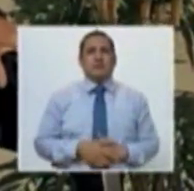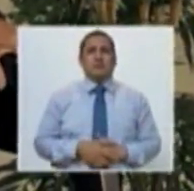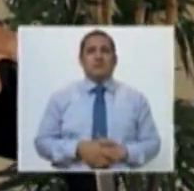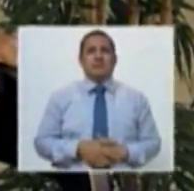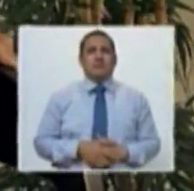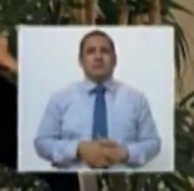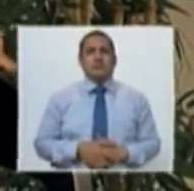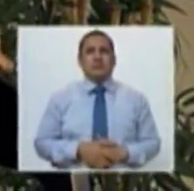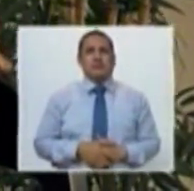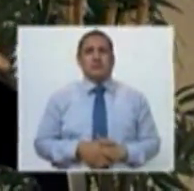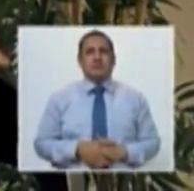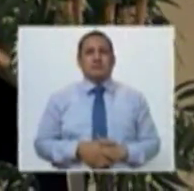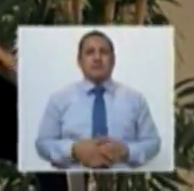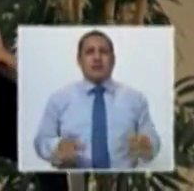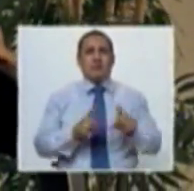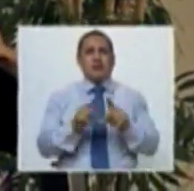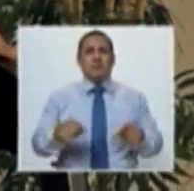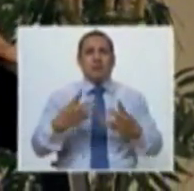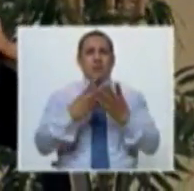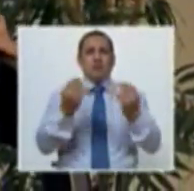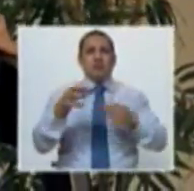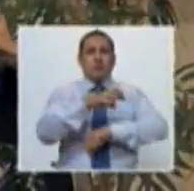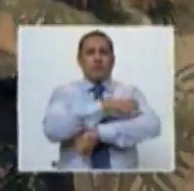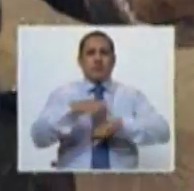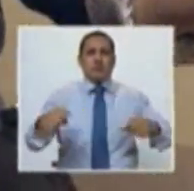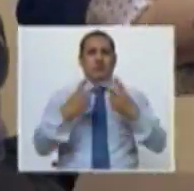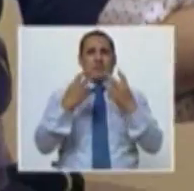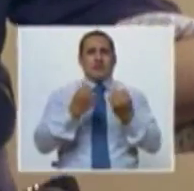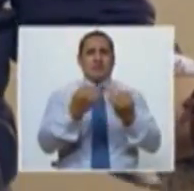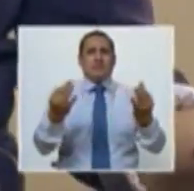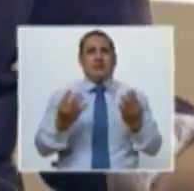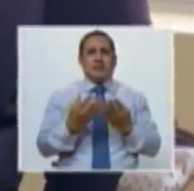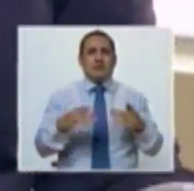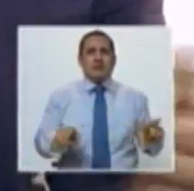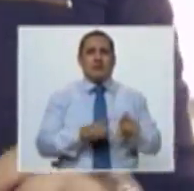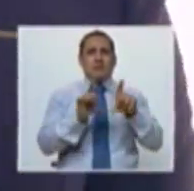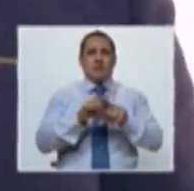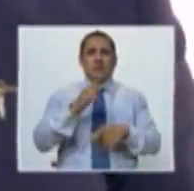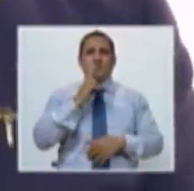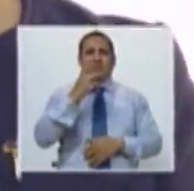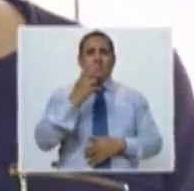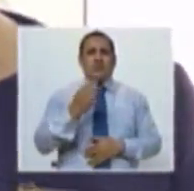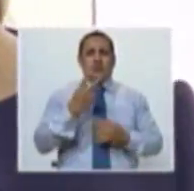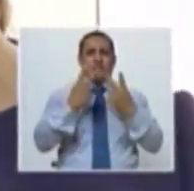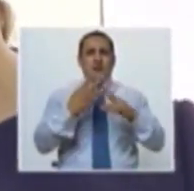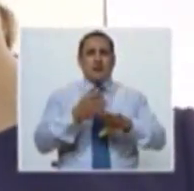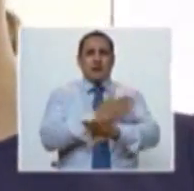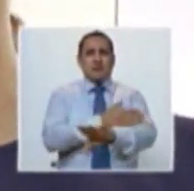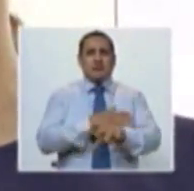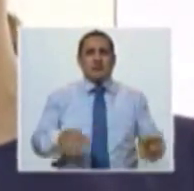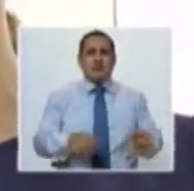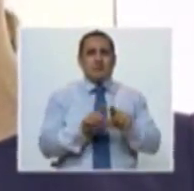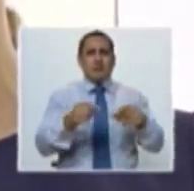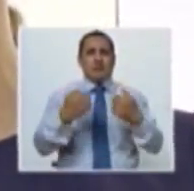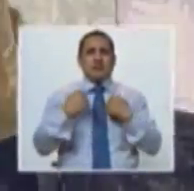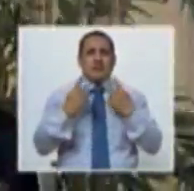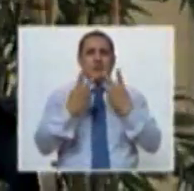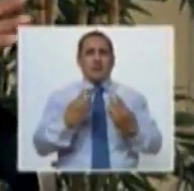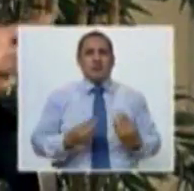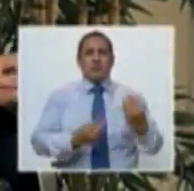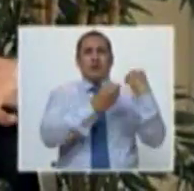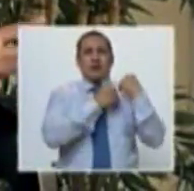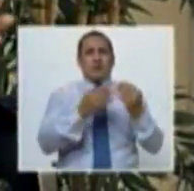Pero por profesiones hay calidades distintas. Un maestro, alguien que tiene a su cargo lo